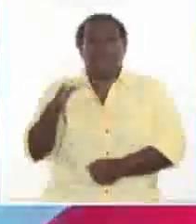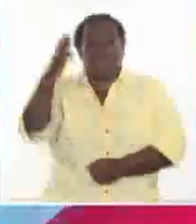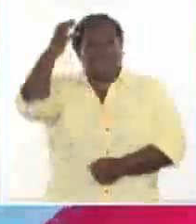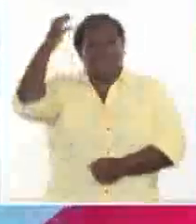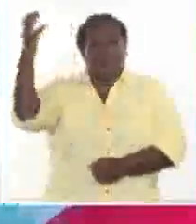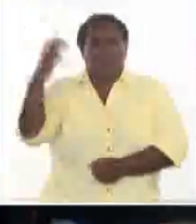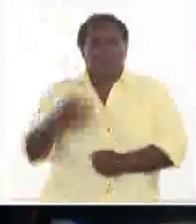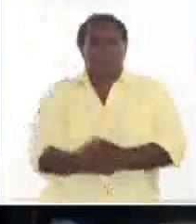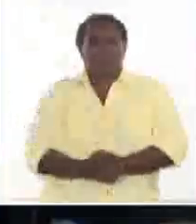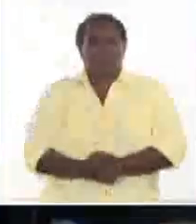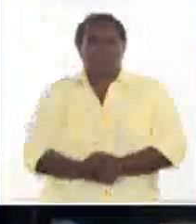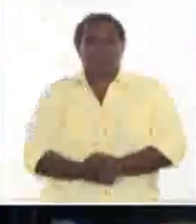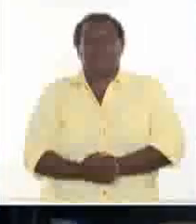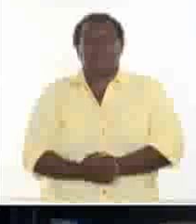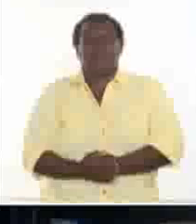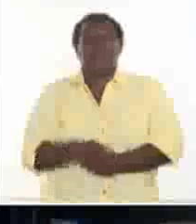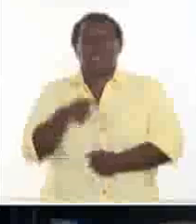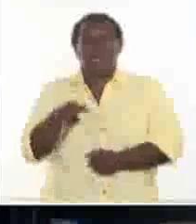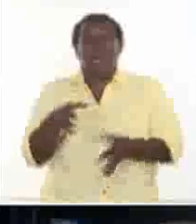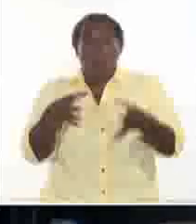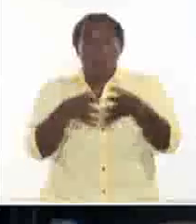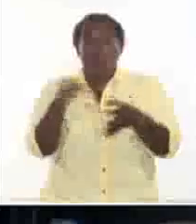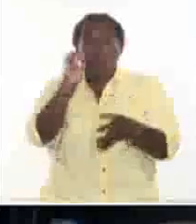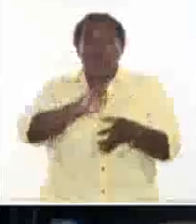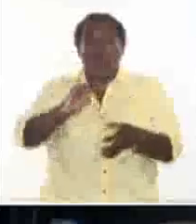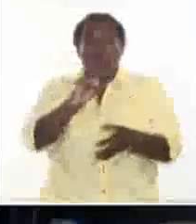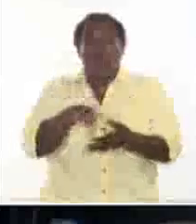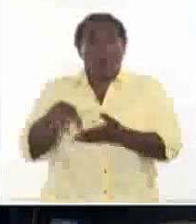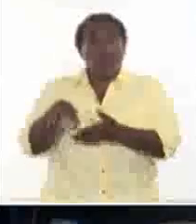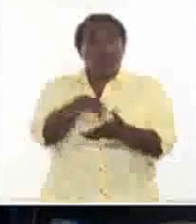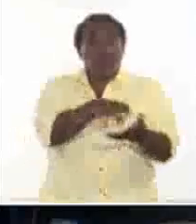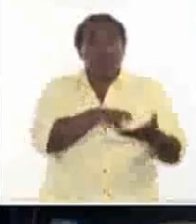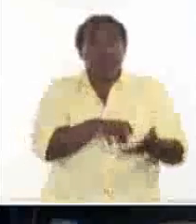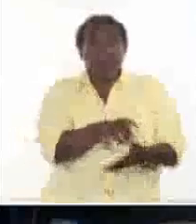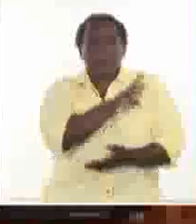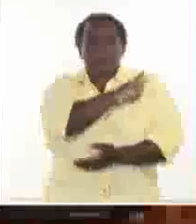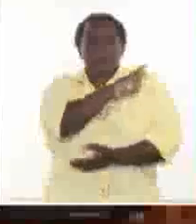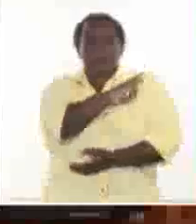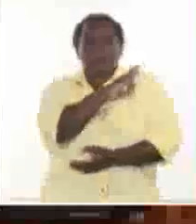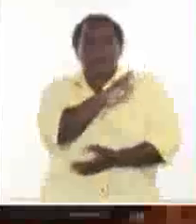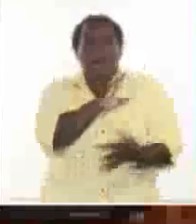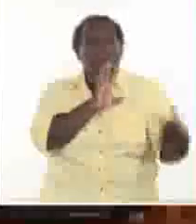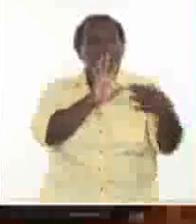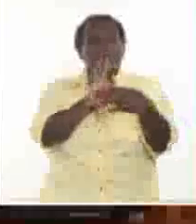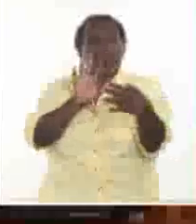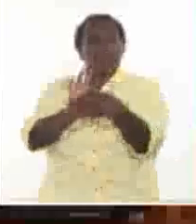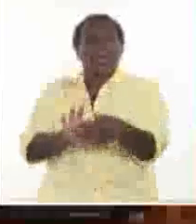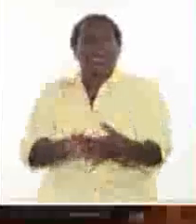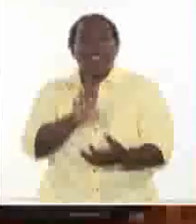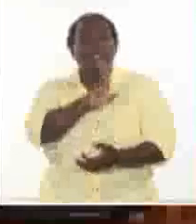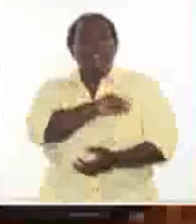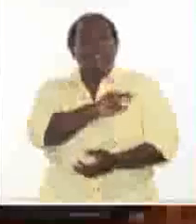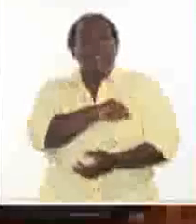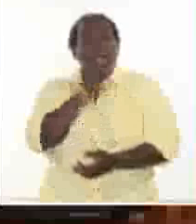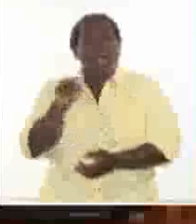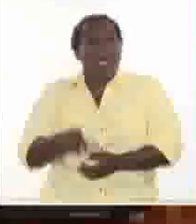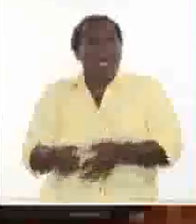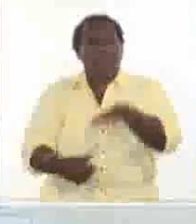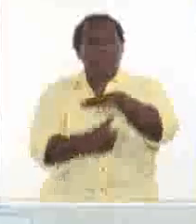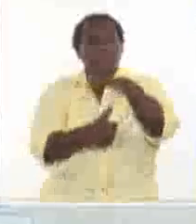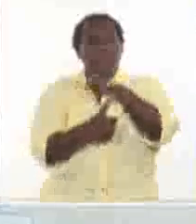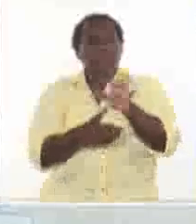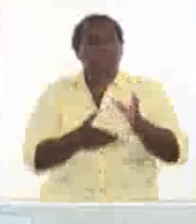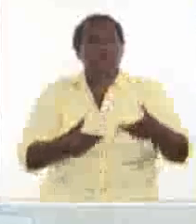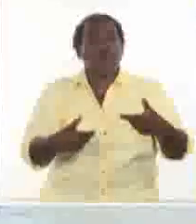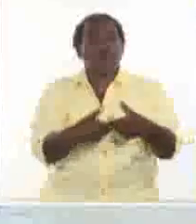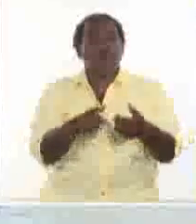También en Sagua de Tánamo, la Comisión de Órganos Locales se ocupa de contactar con delegados y presidentes de consejos populares para conocer